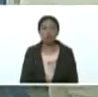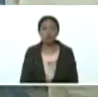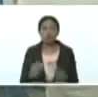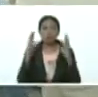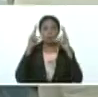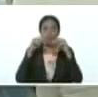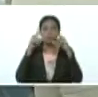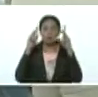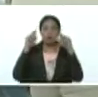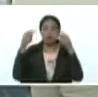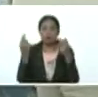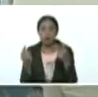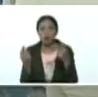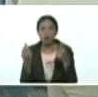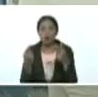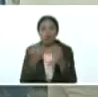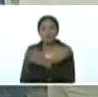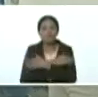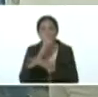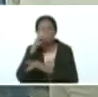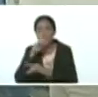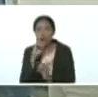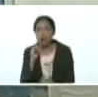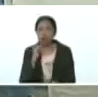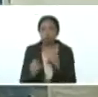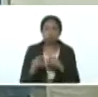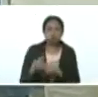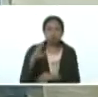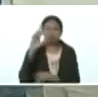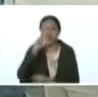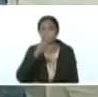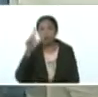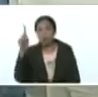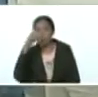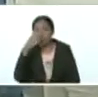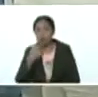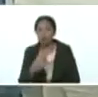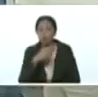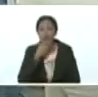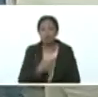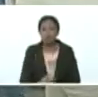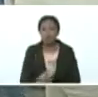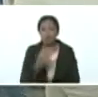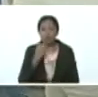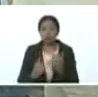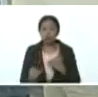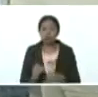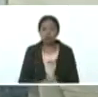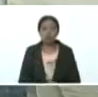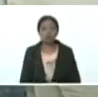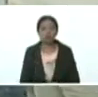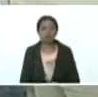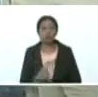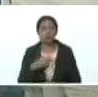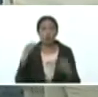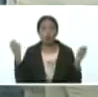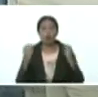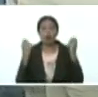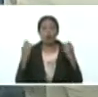Pestañamos y estamos ya dándonos el feliz año, 31 de diciembre. Bueno, estamos en esta jornada de salud, ahorita estoy